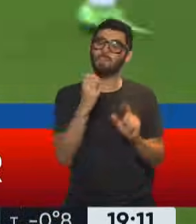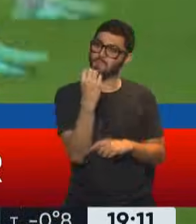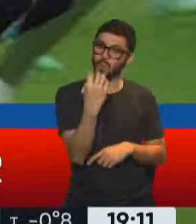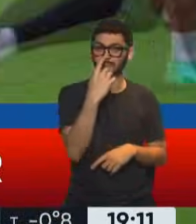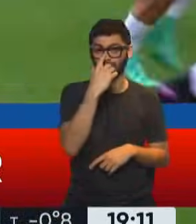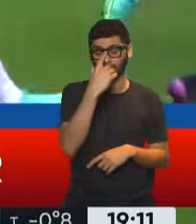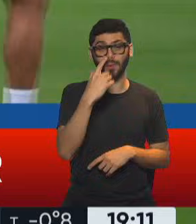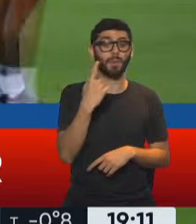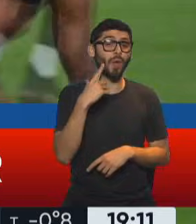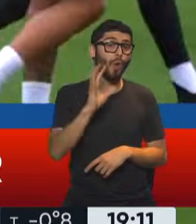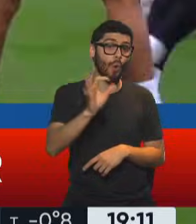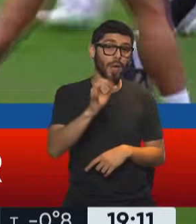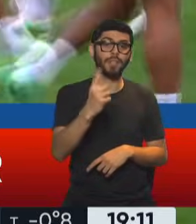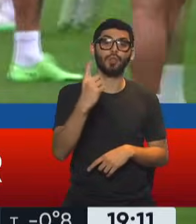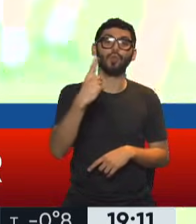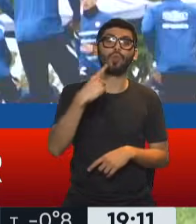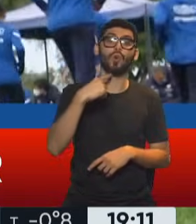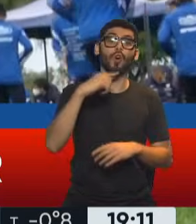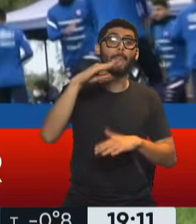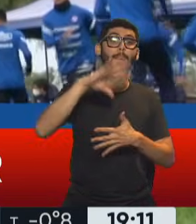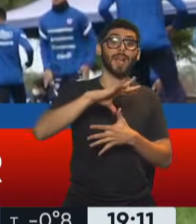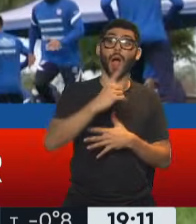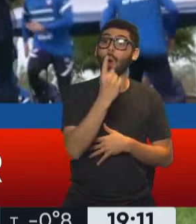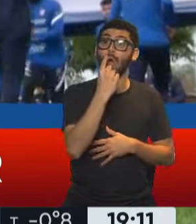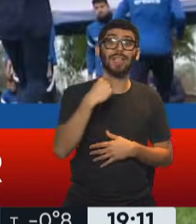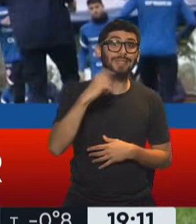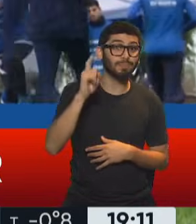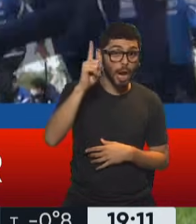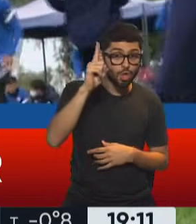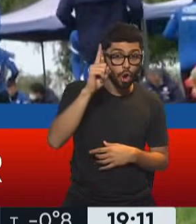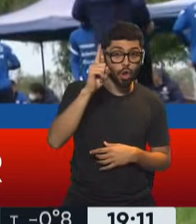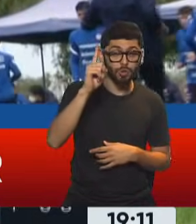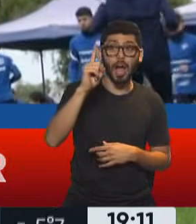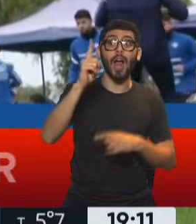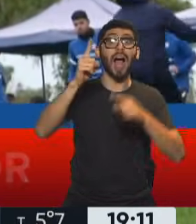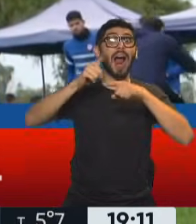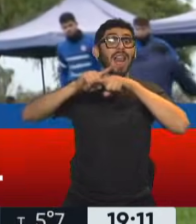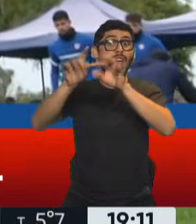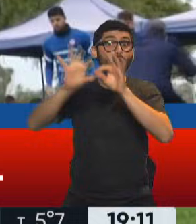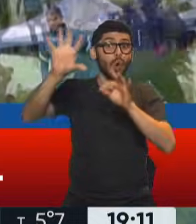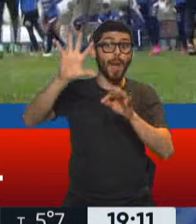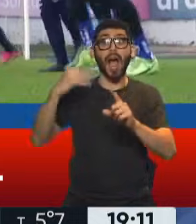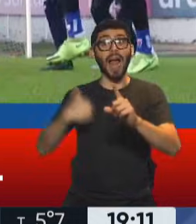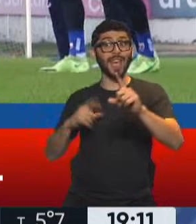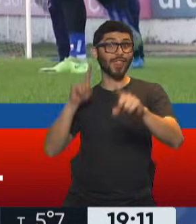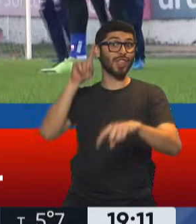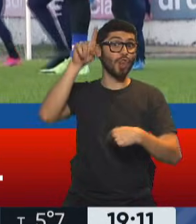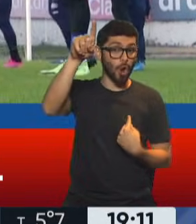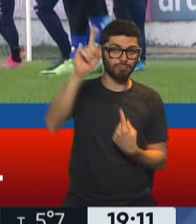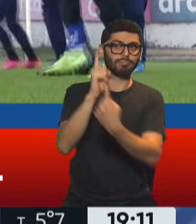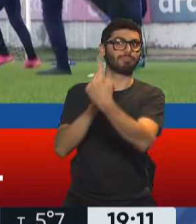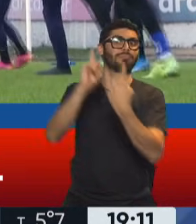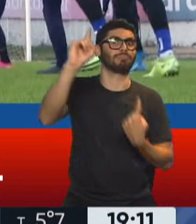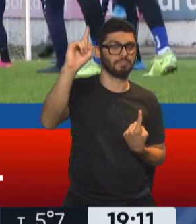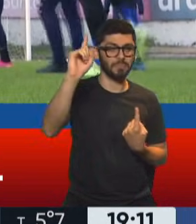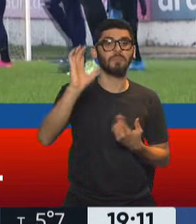Bueno, perfecto. Vos sabés que hay un español aquí en la Copa América y hay un argentino allí en la Eurocopa, ¿no? Estamos hablando de